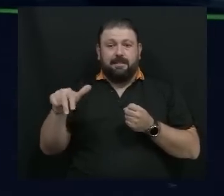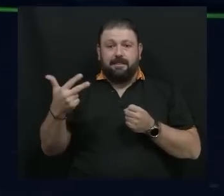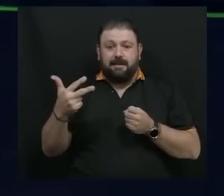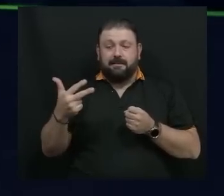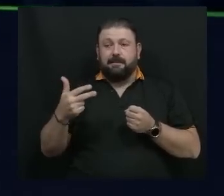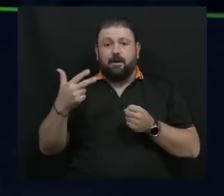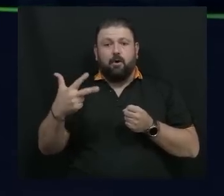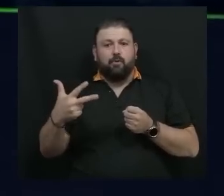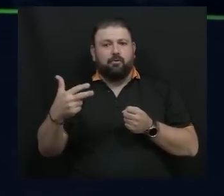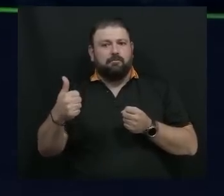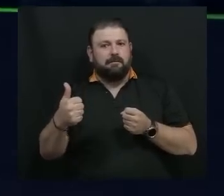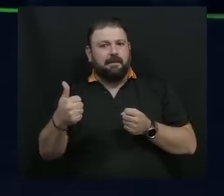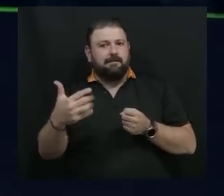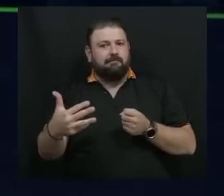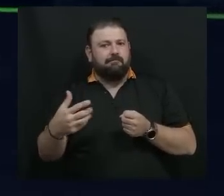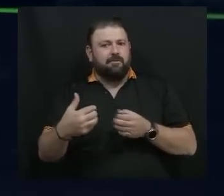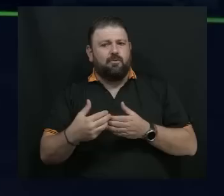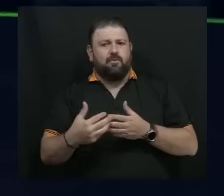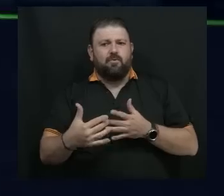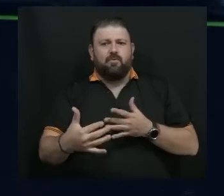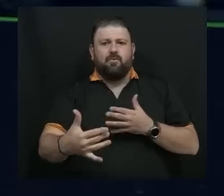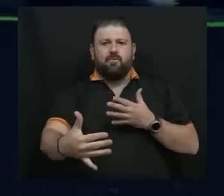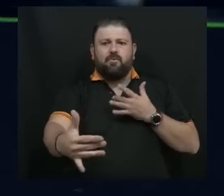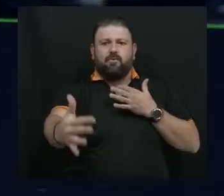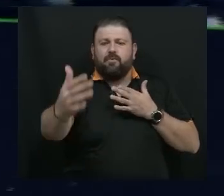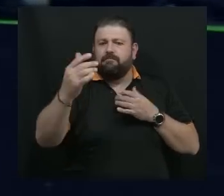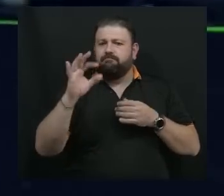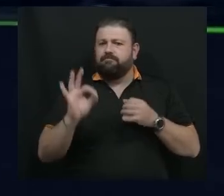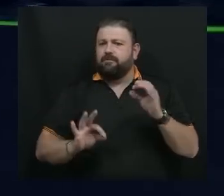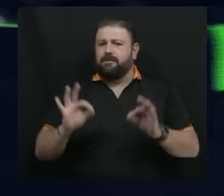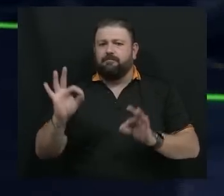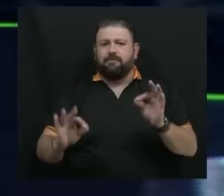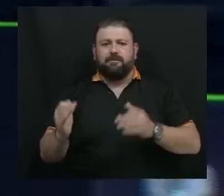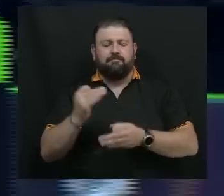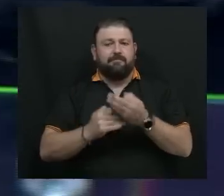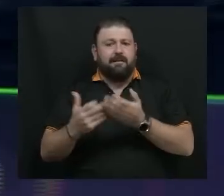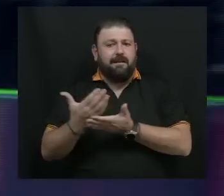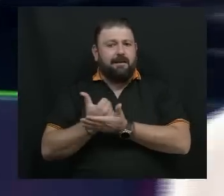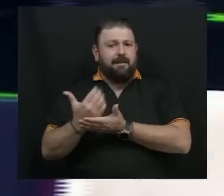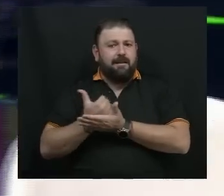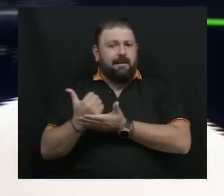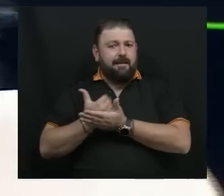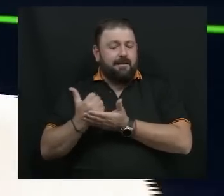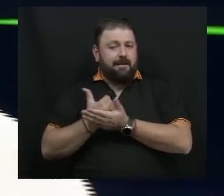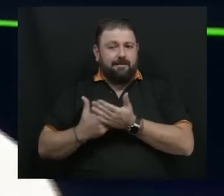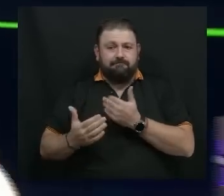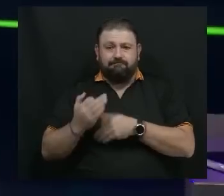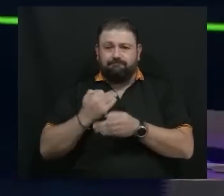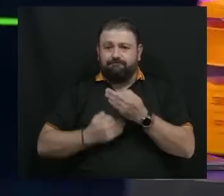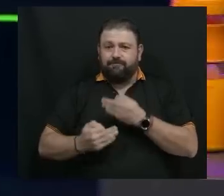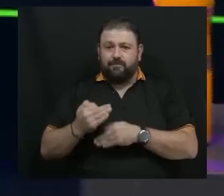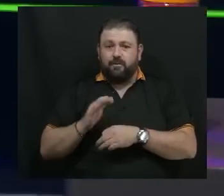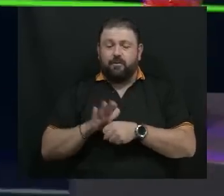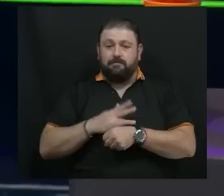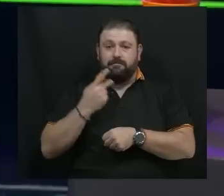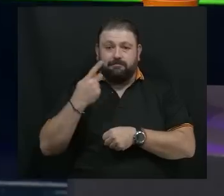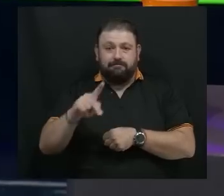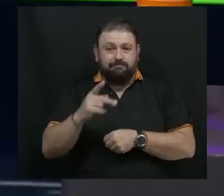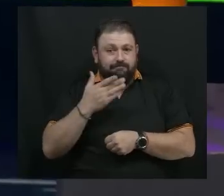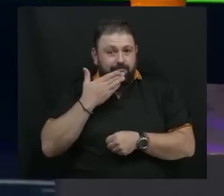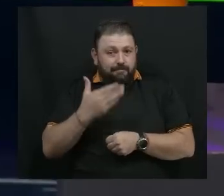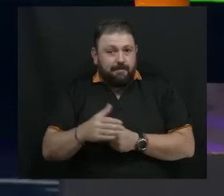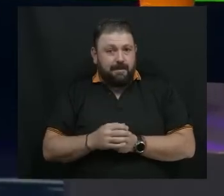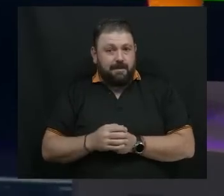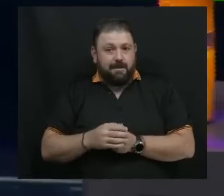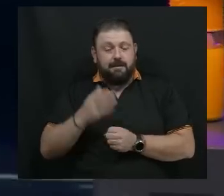6%. Luego, del cuarto nivel al infinito, te vas a ganar de un 2 a un 5%. Es decir, hasta el último integrante de tu red, con algo que se